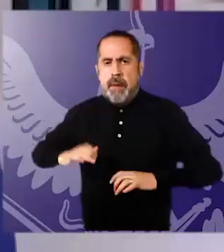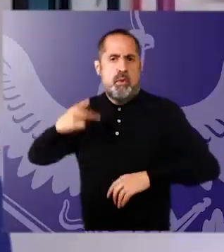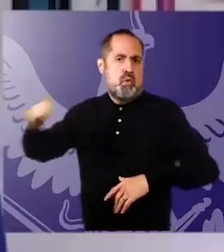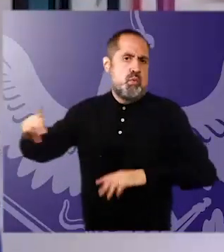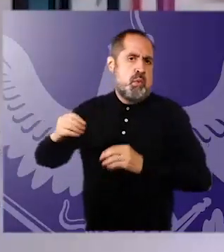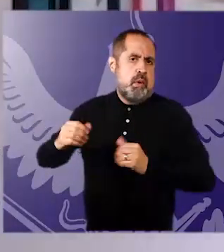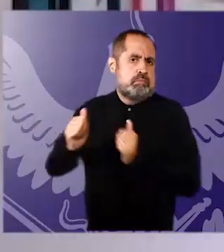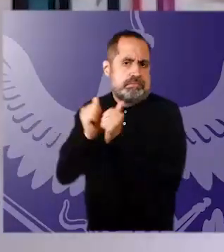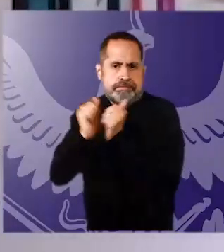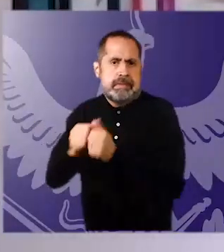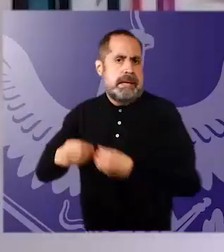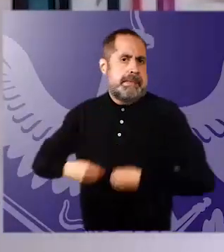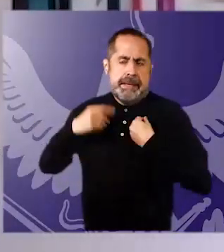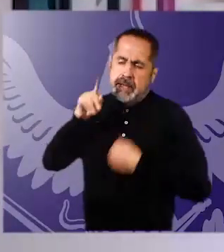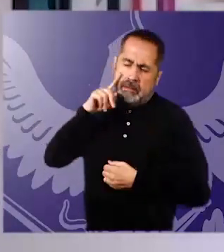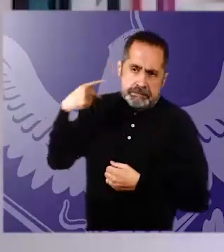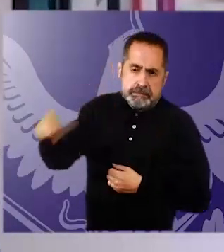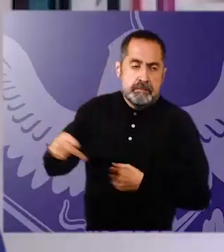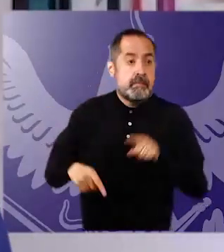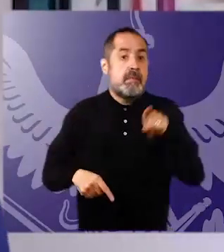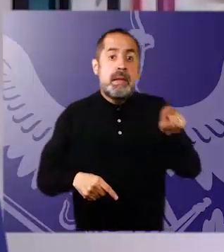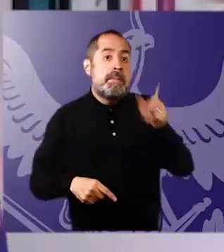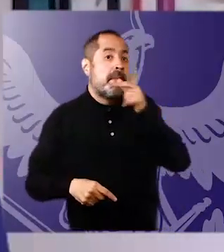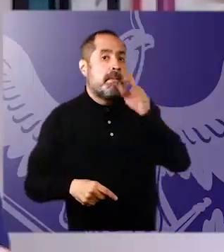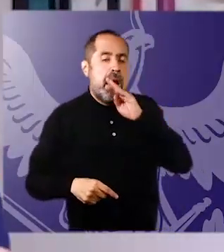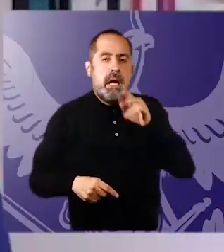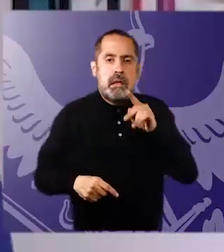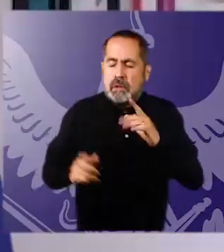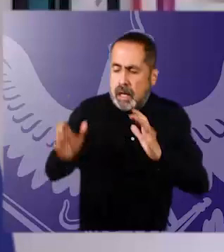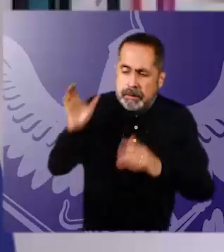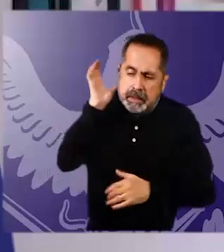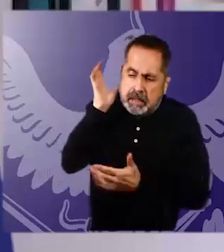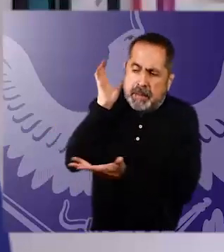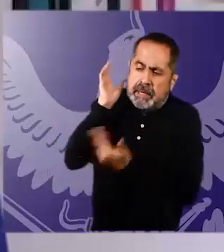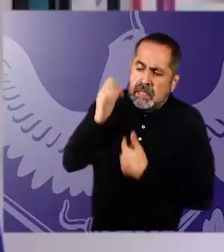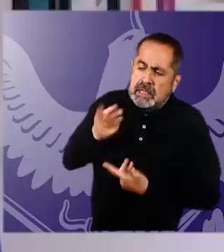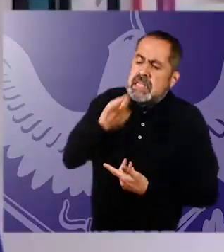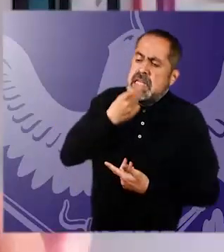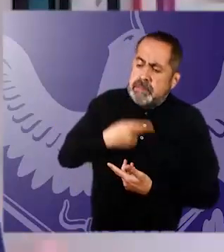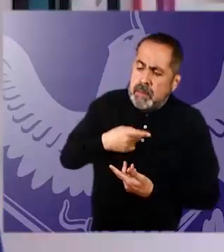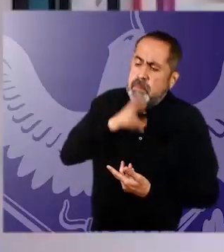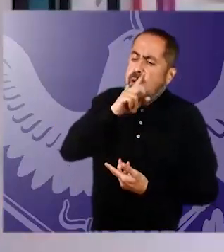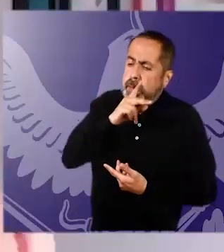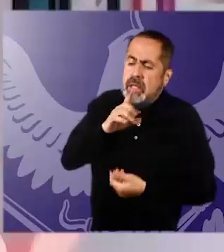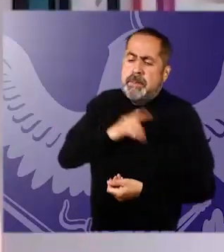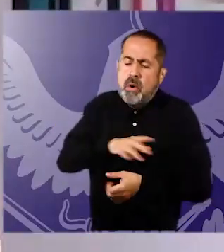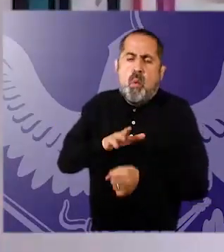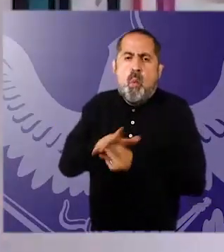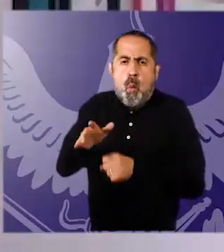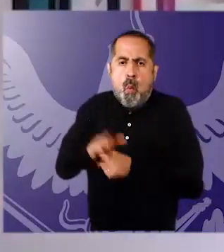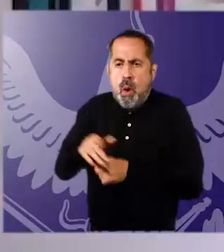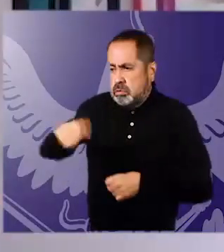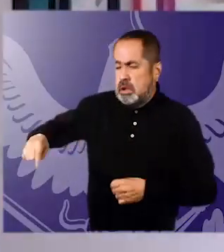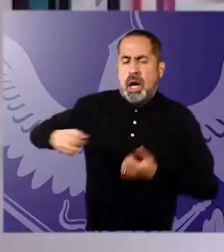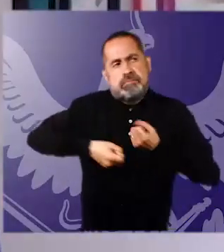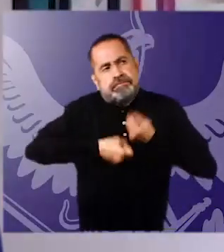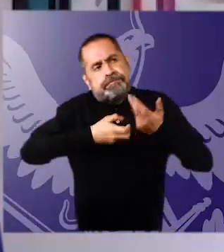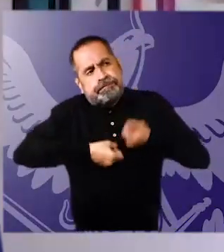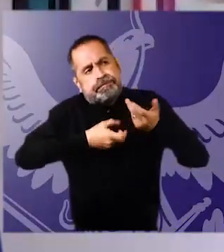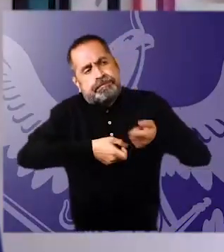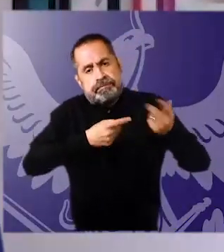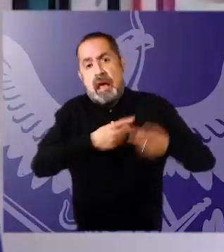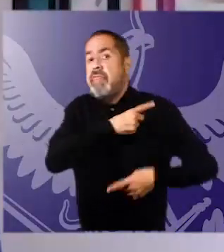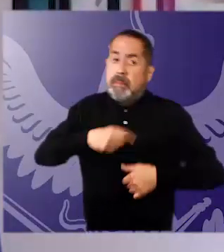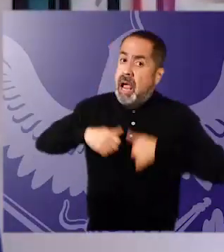cuerpo y su sexualidad. Deben escuchar con empatía las preocupaciones, los miedos, los deseos de los y